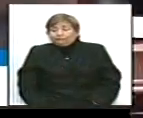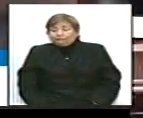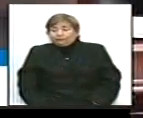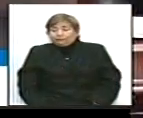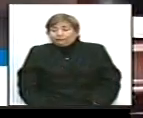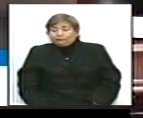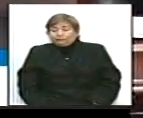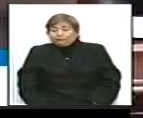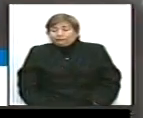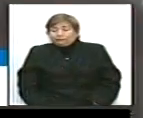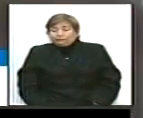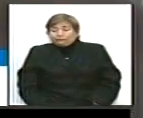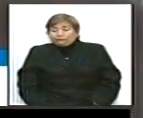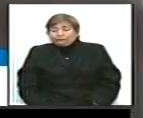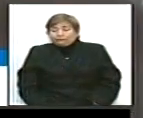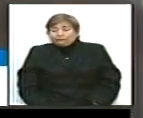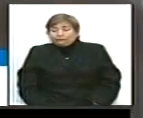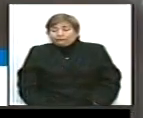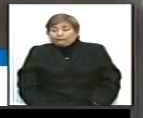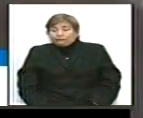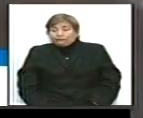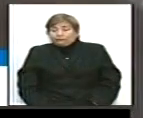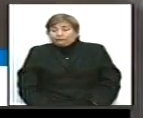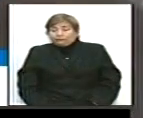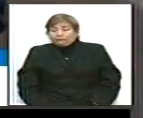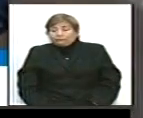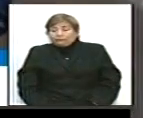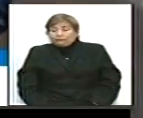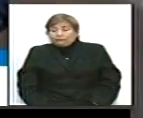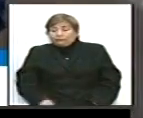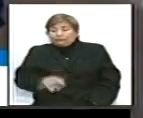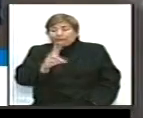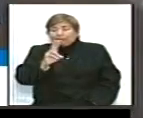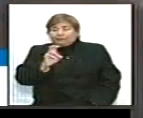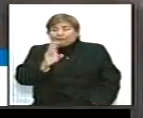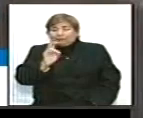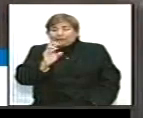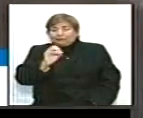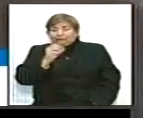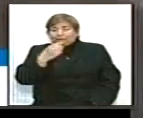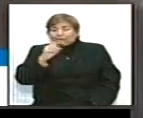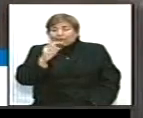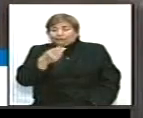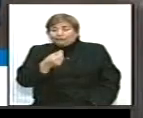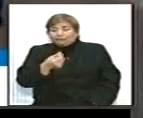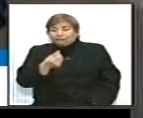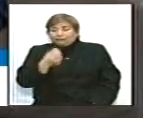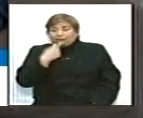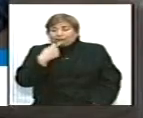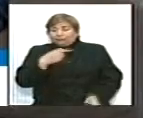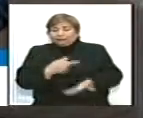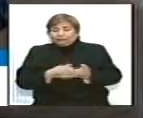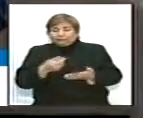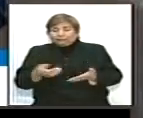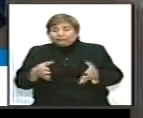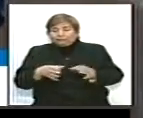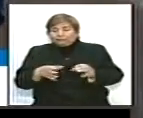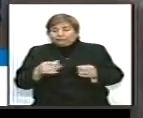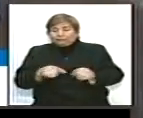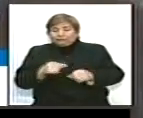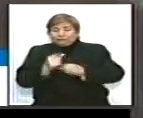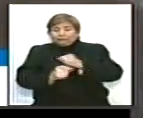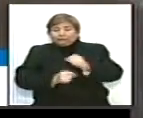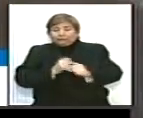Para que concluya, por favor. Gracias, presidente. ¿Ah? Y más de 270 millones de soles que ya están también en este